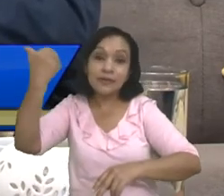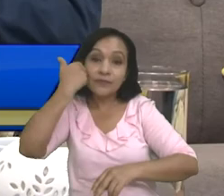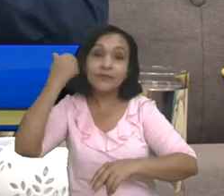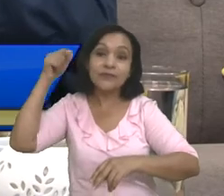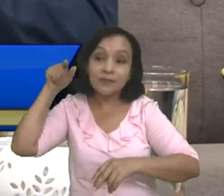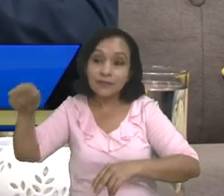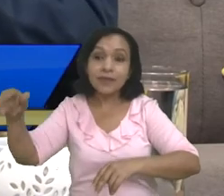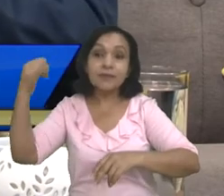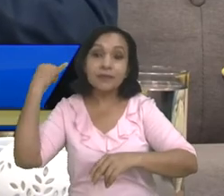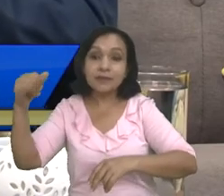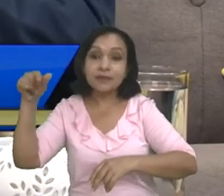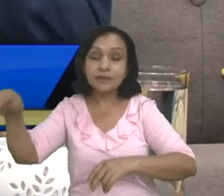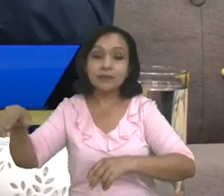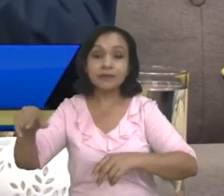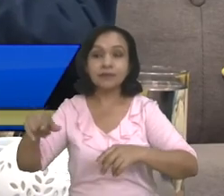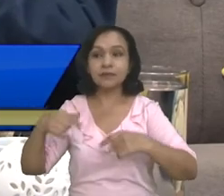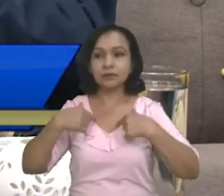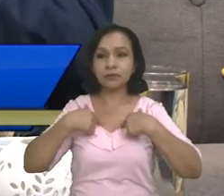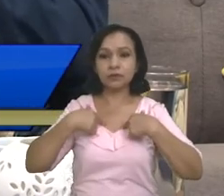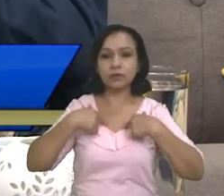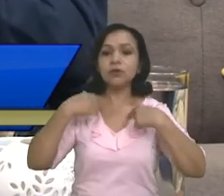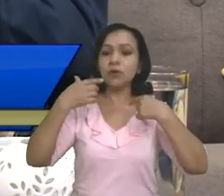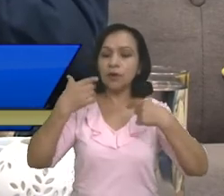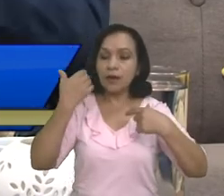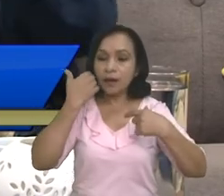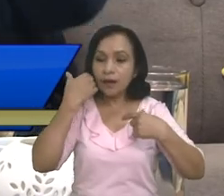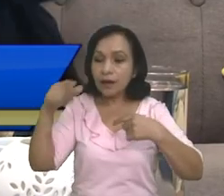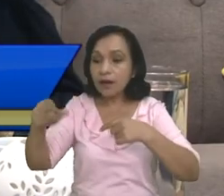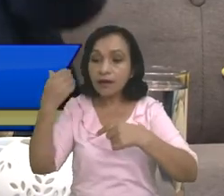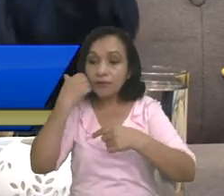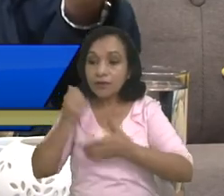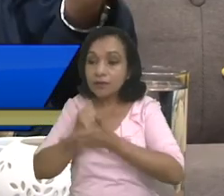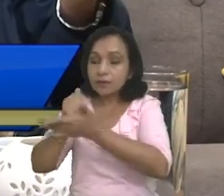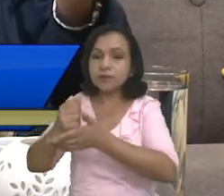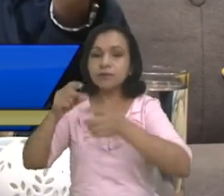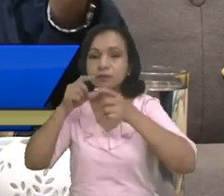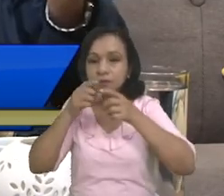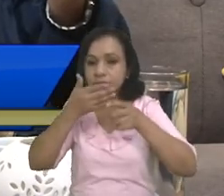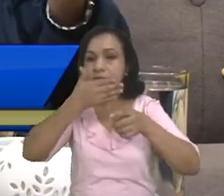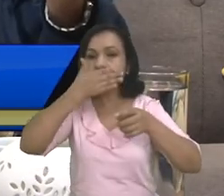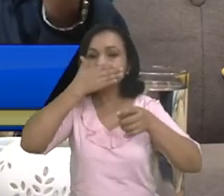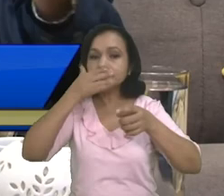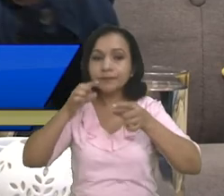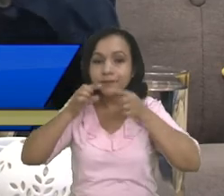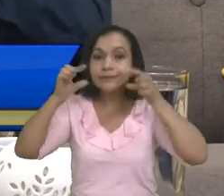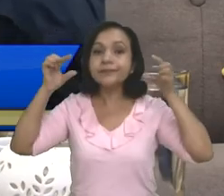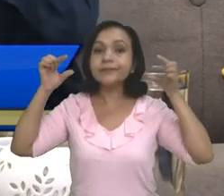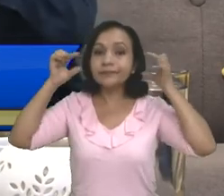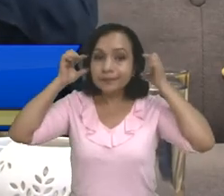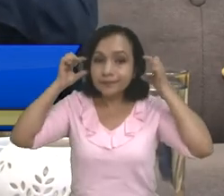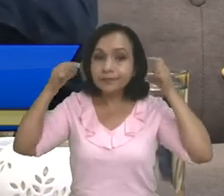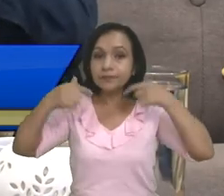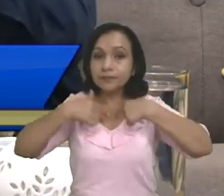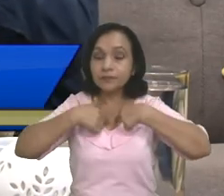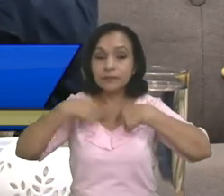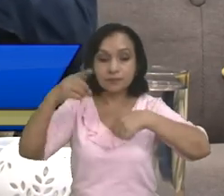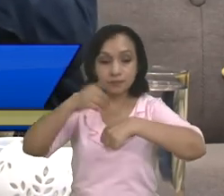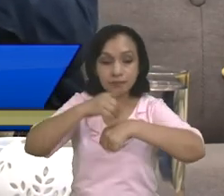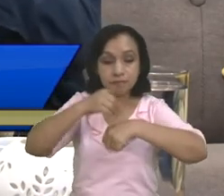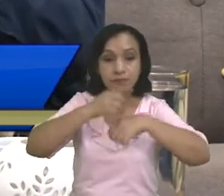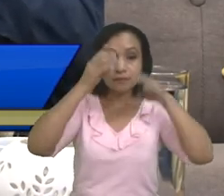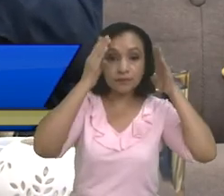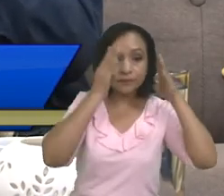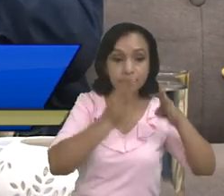si en mi casa tengo un enfermo esté orientado que lo uso para que no contagie al resto de la familia y si yo voy a atender al enfermo que